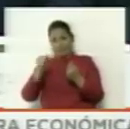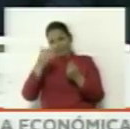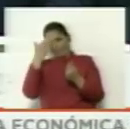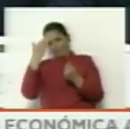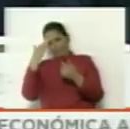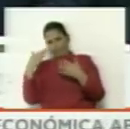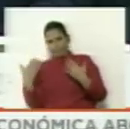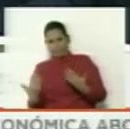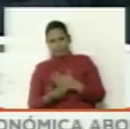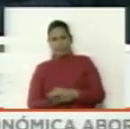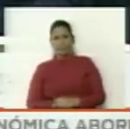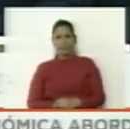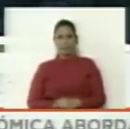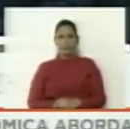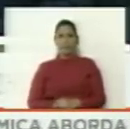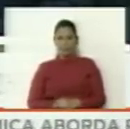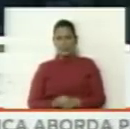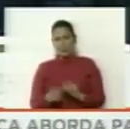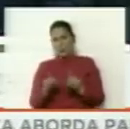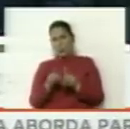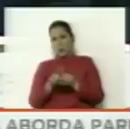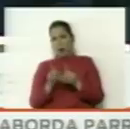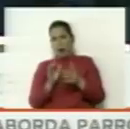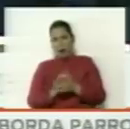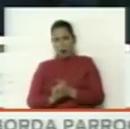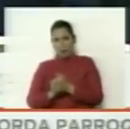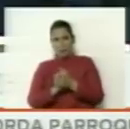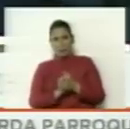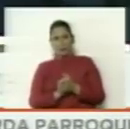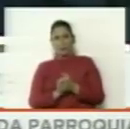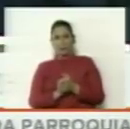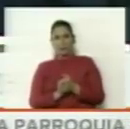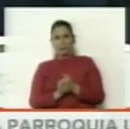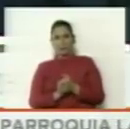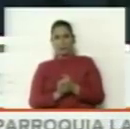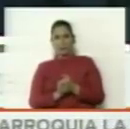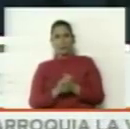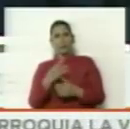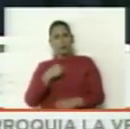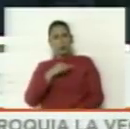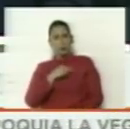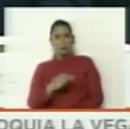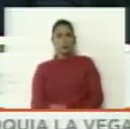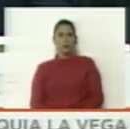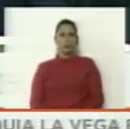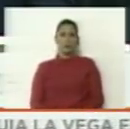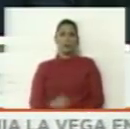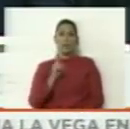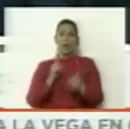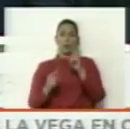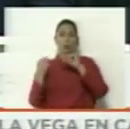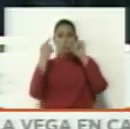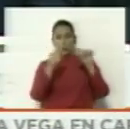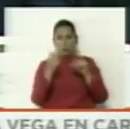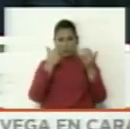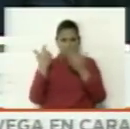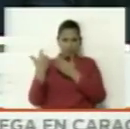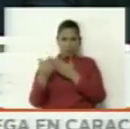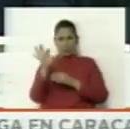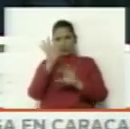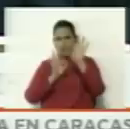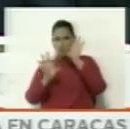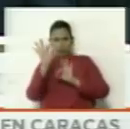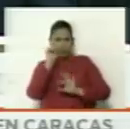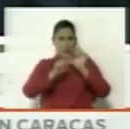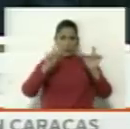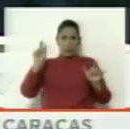o sea que era cómplice. Y hemos seleccionado algunos tweets de